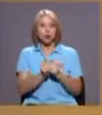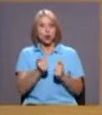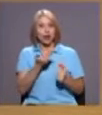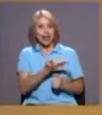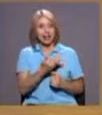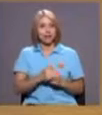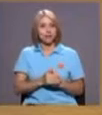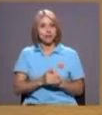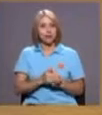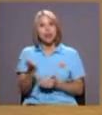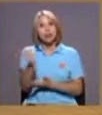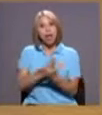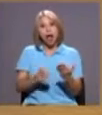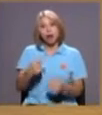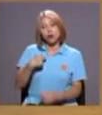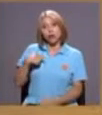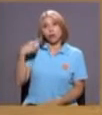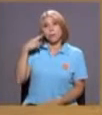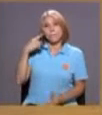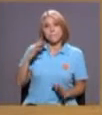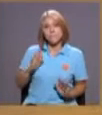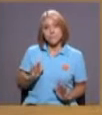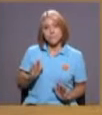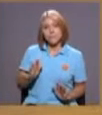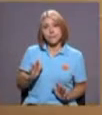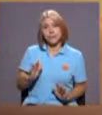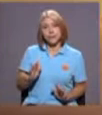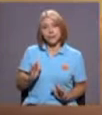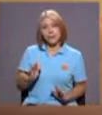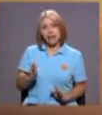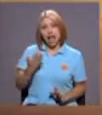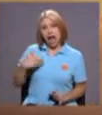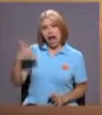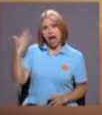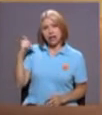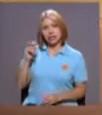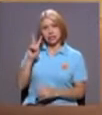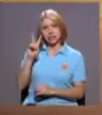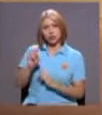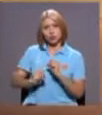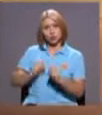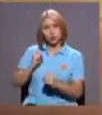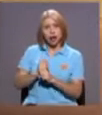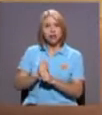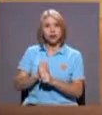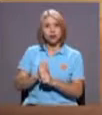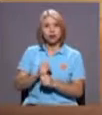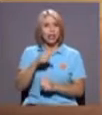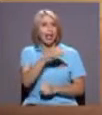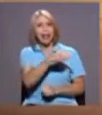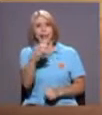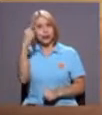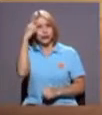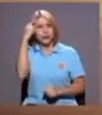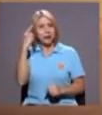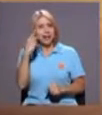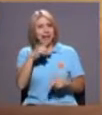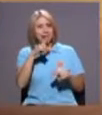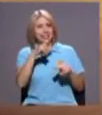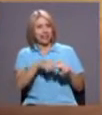él de algo que yo me imagino que hace 2 años él no se imaginaba, estar